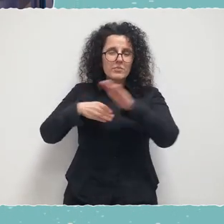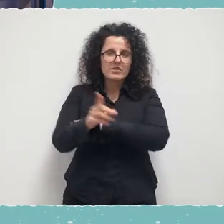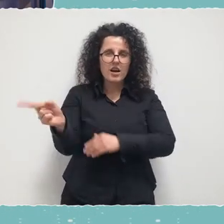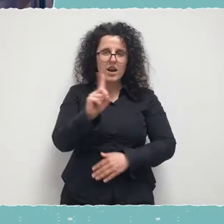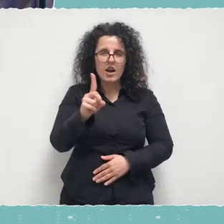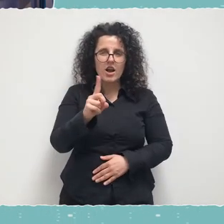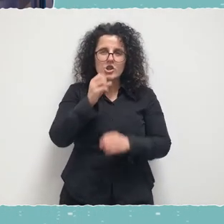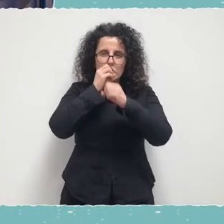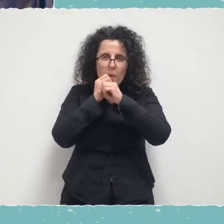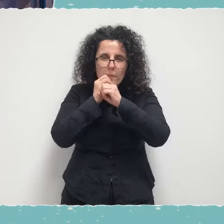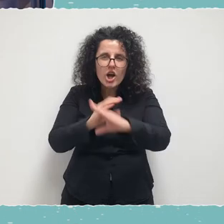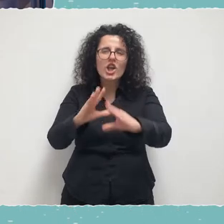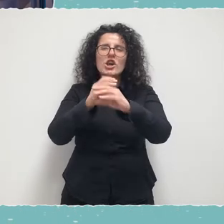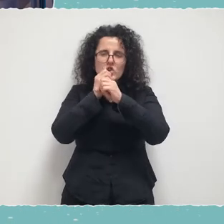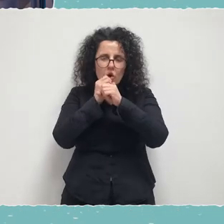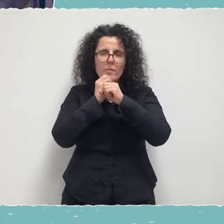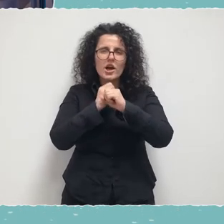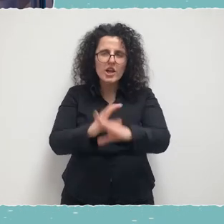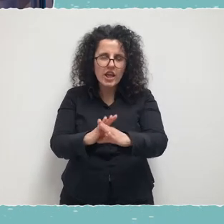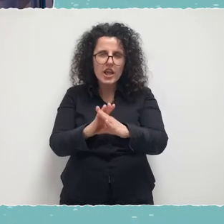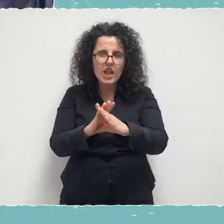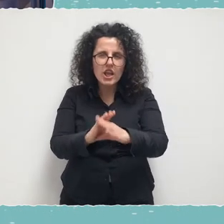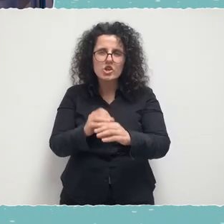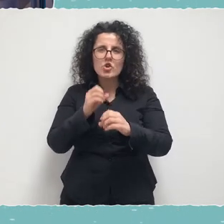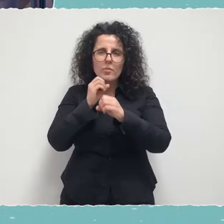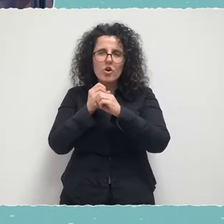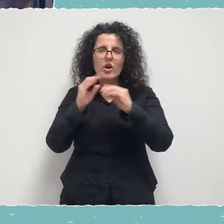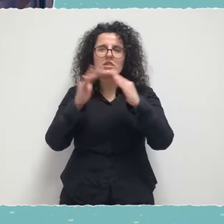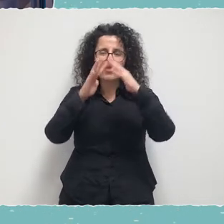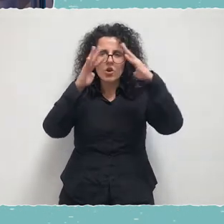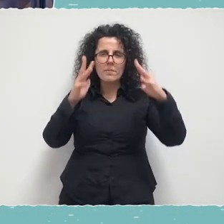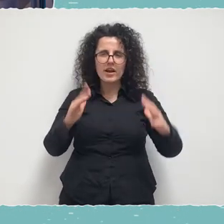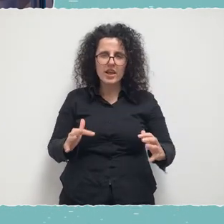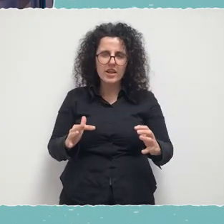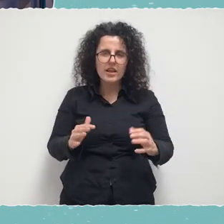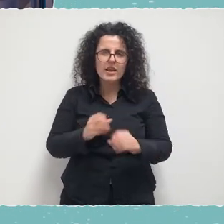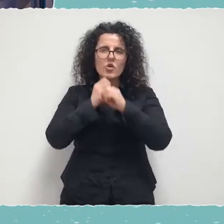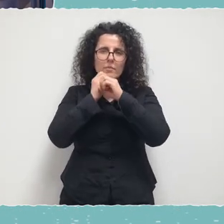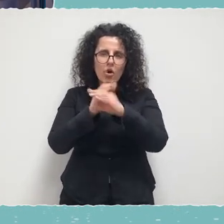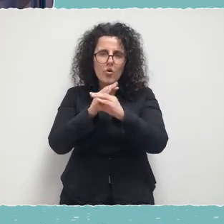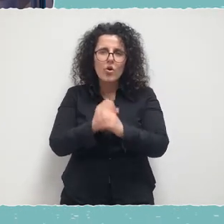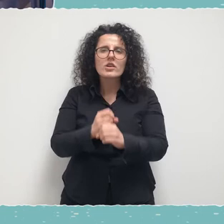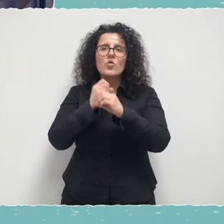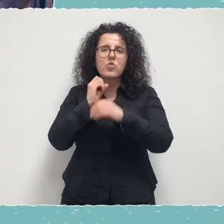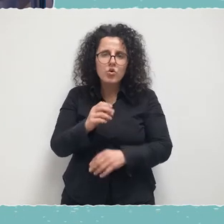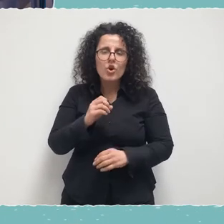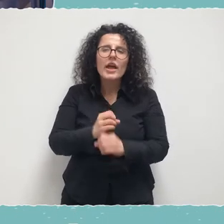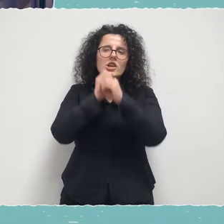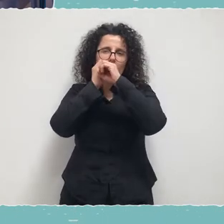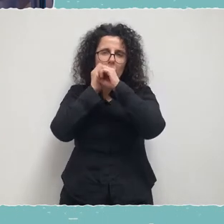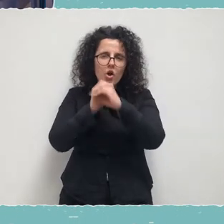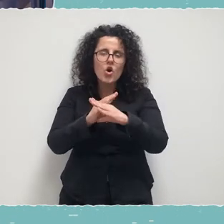me deixades pasar, soprarei e soprarei a vosa casa derrubarei. E